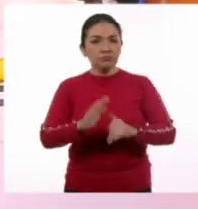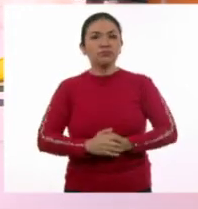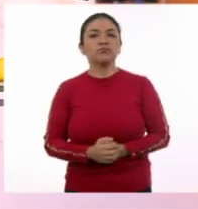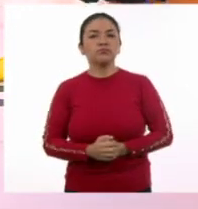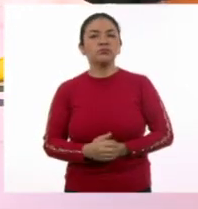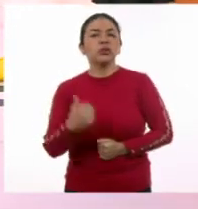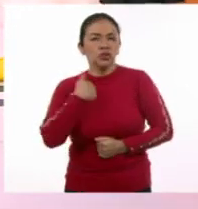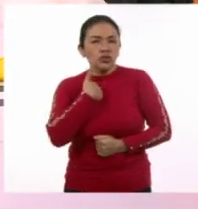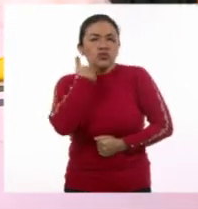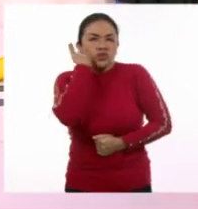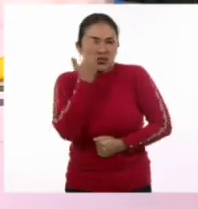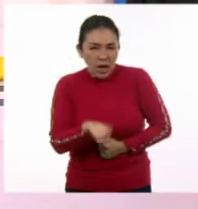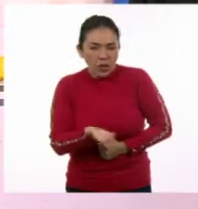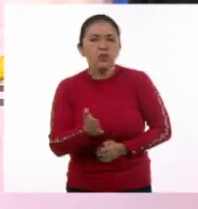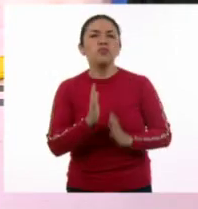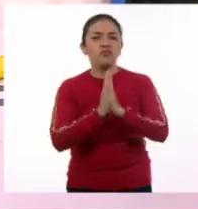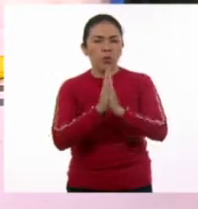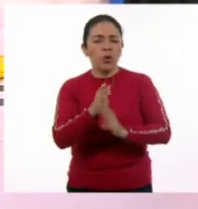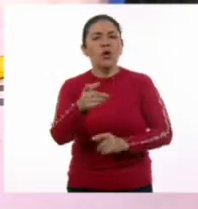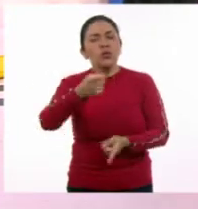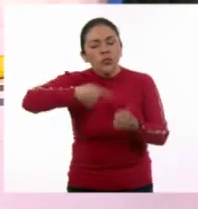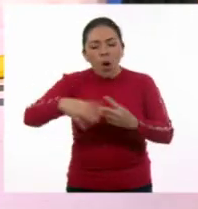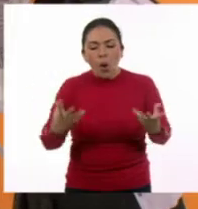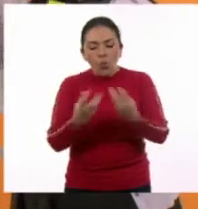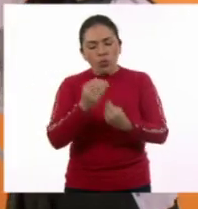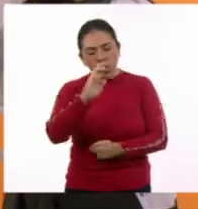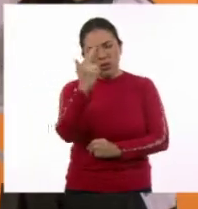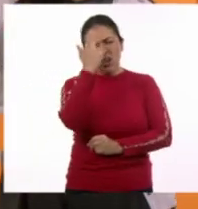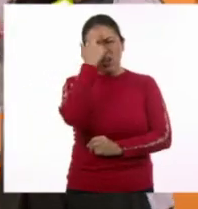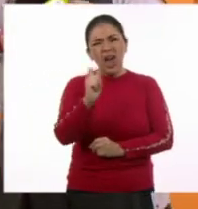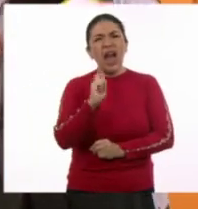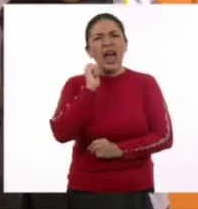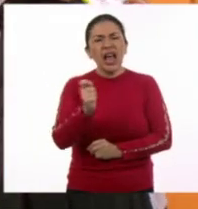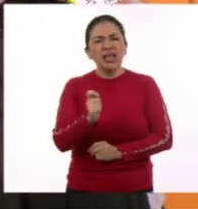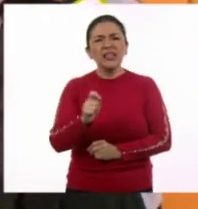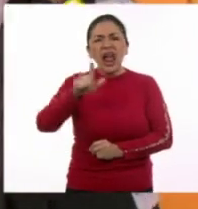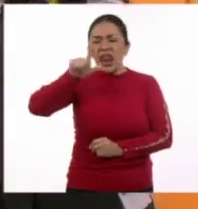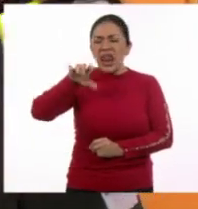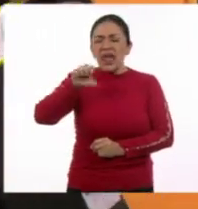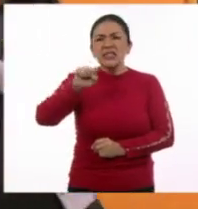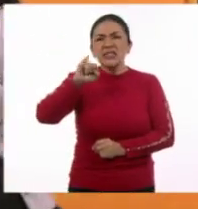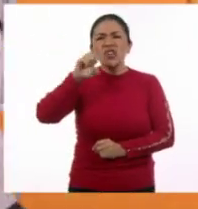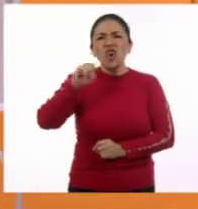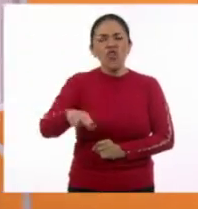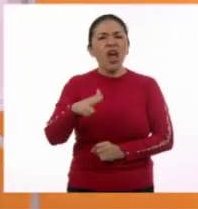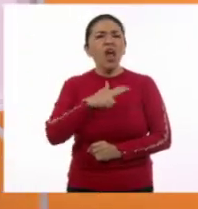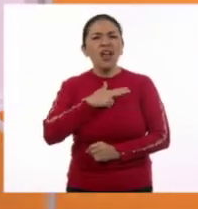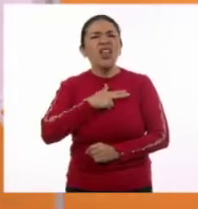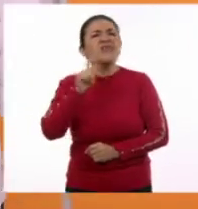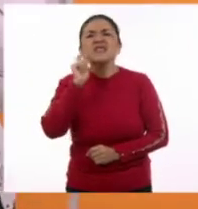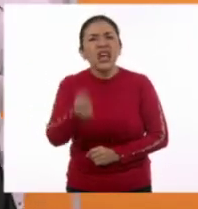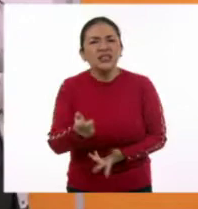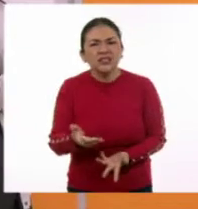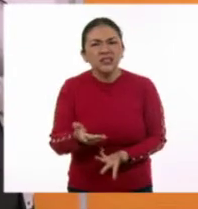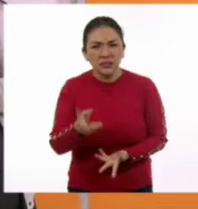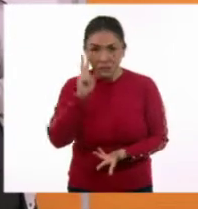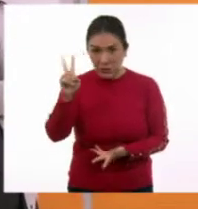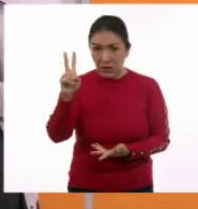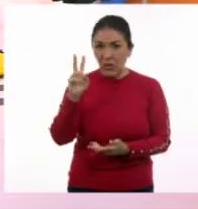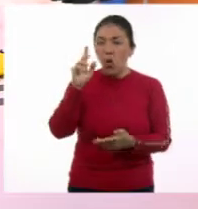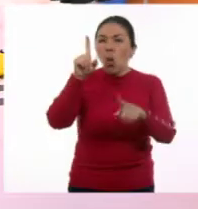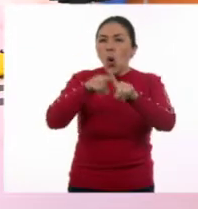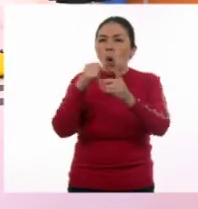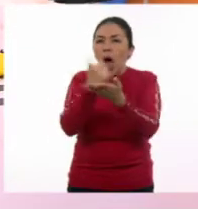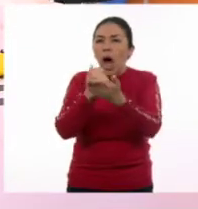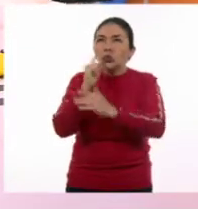me gustaría que recordáramos que es una lesión muy rapidísimo y me ayudaría a leer qué es una lesión lo que tenemos en